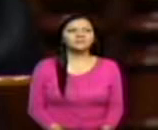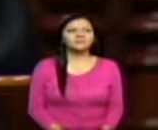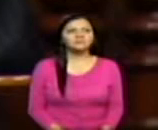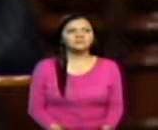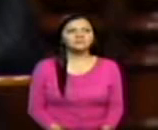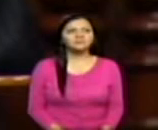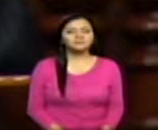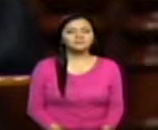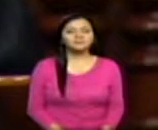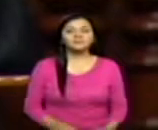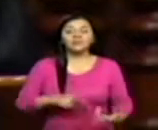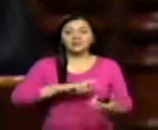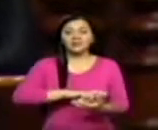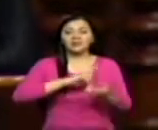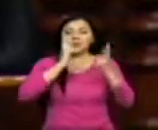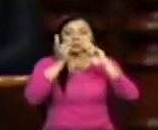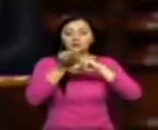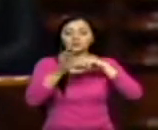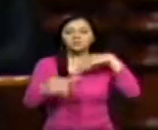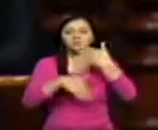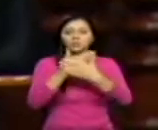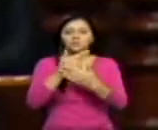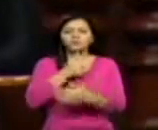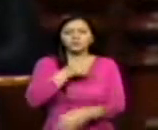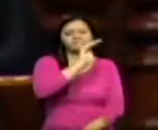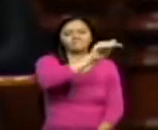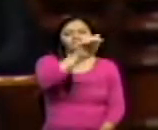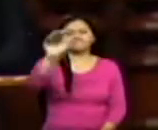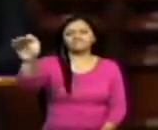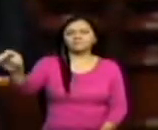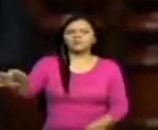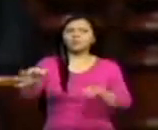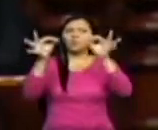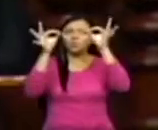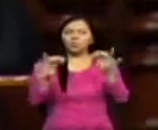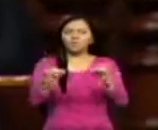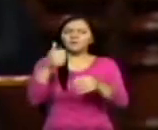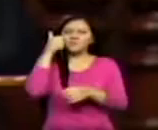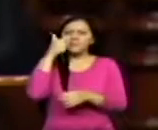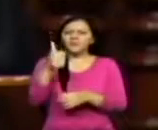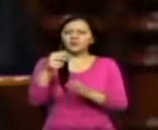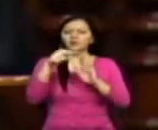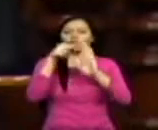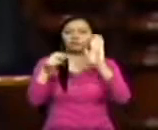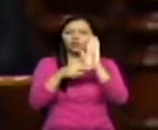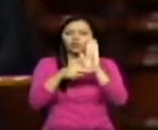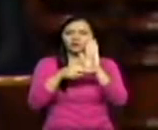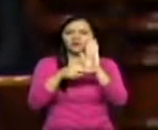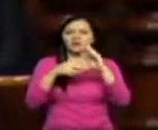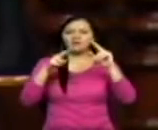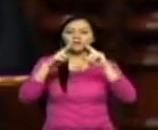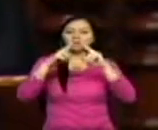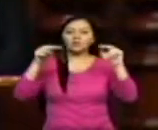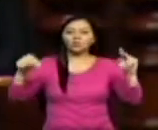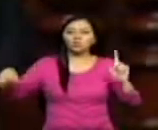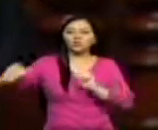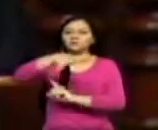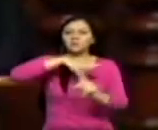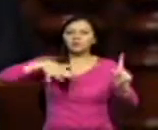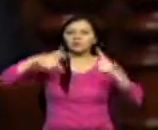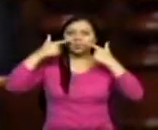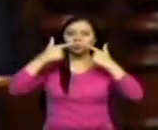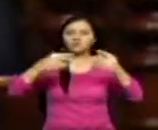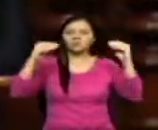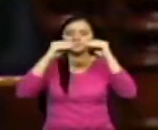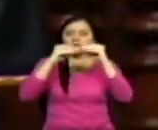Regulamos y exigimos el cumplimiento de toda norma ambiental y recogemos y respetamos